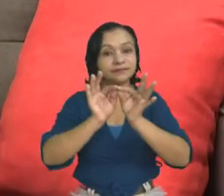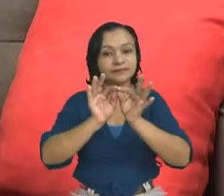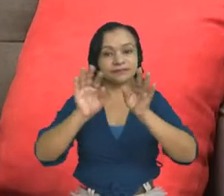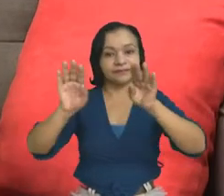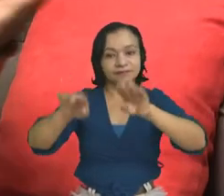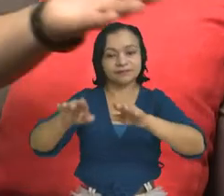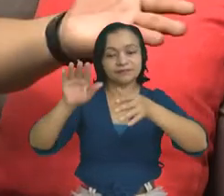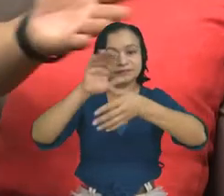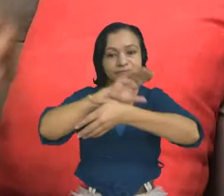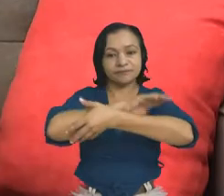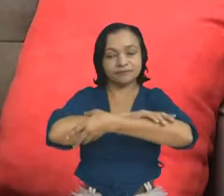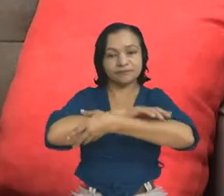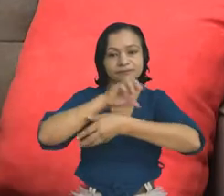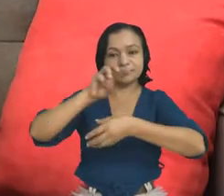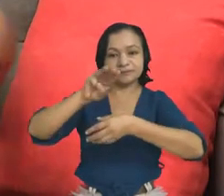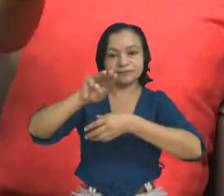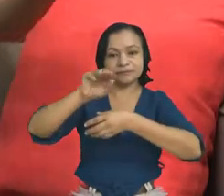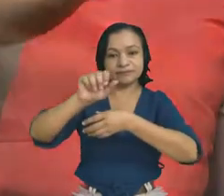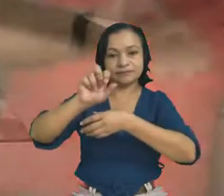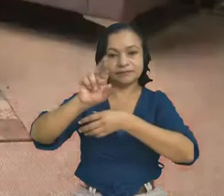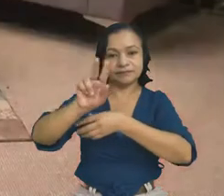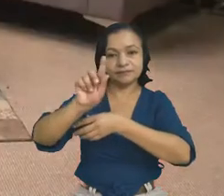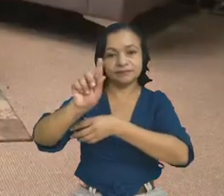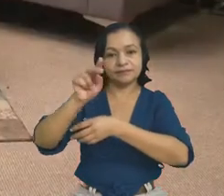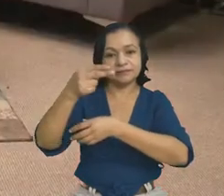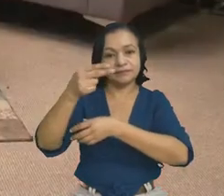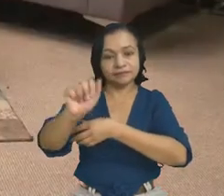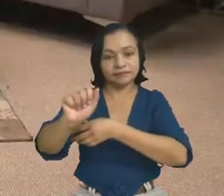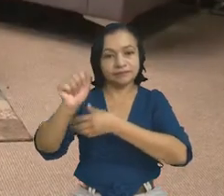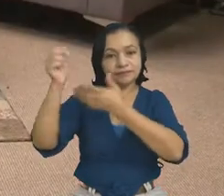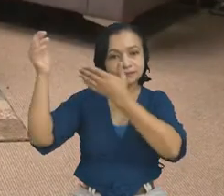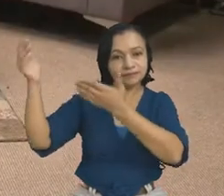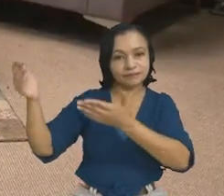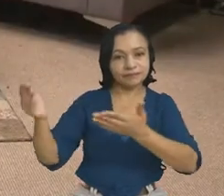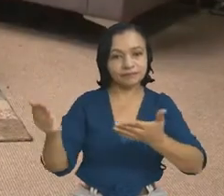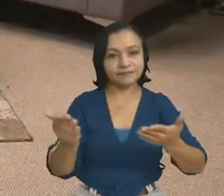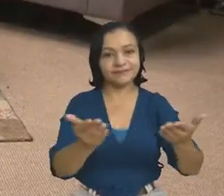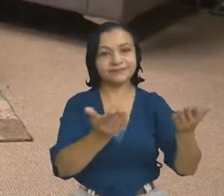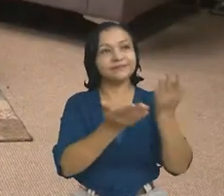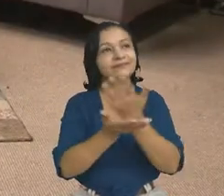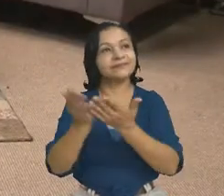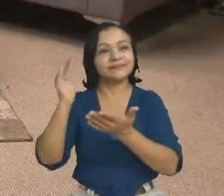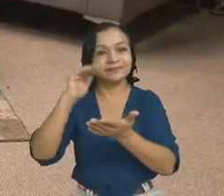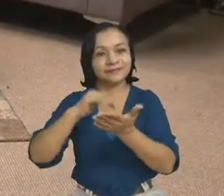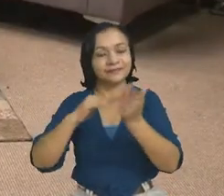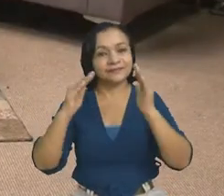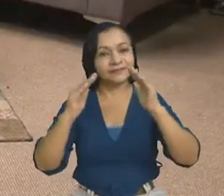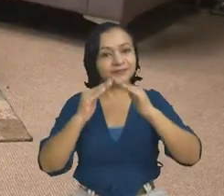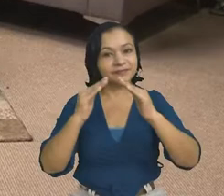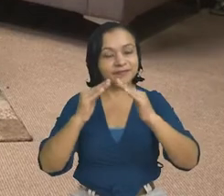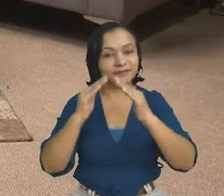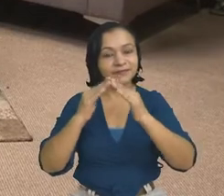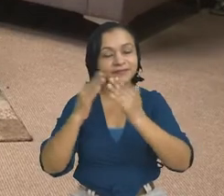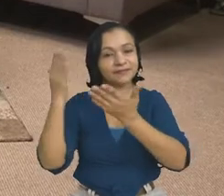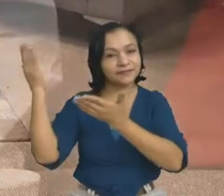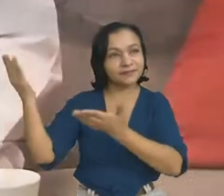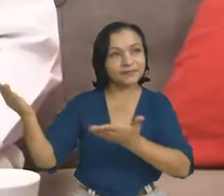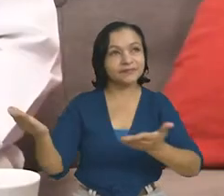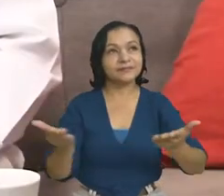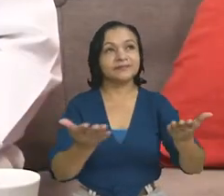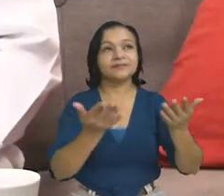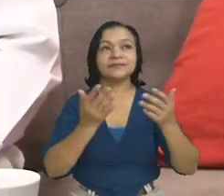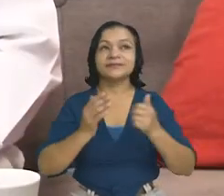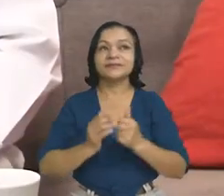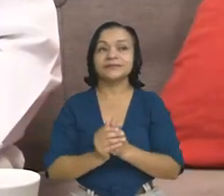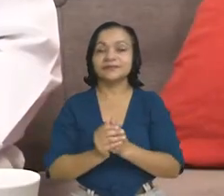Marta Reyes, ministra de Salud. Compañera, bienvenida una vez más, ya a su casa, ya a su programa desde el Parlamento. Bienvenida. Muchas gracias,